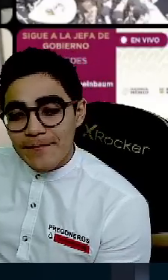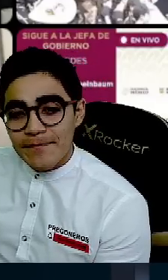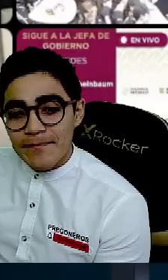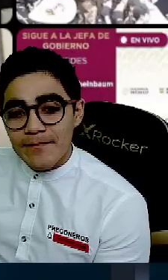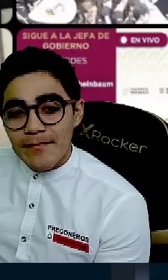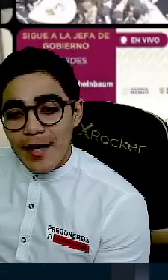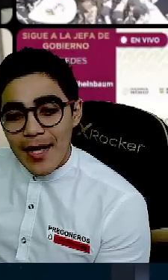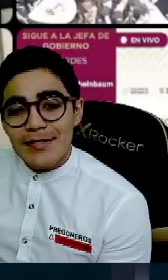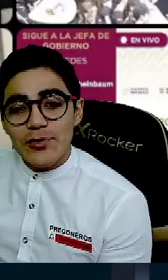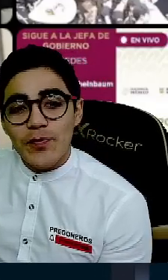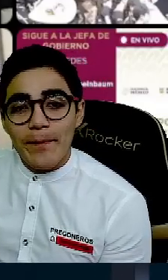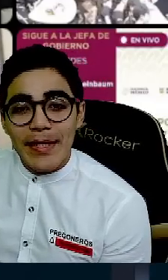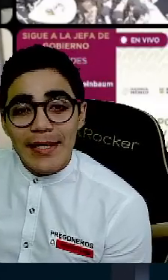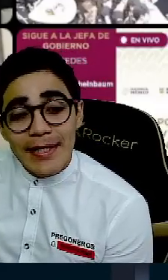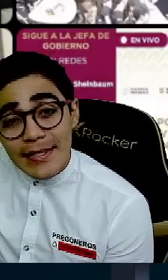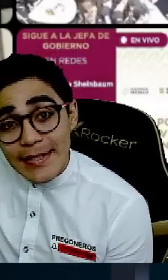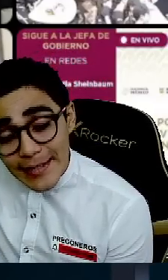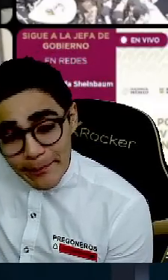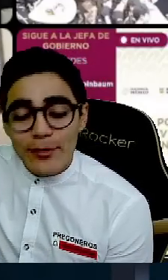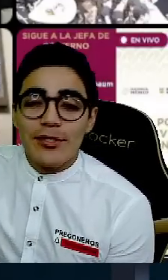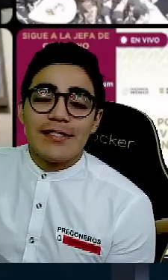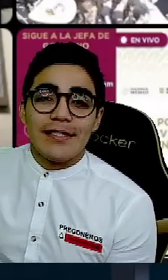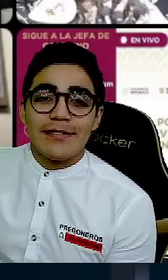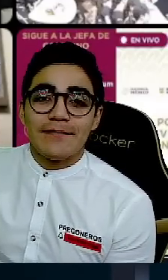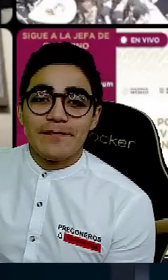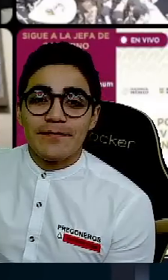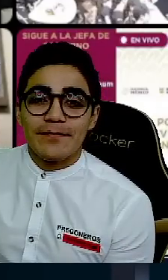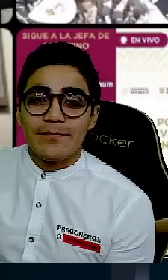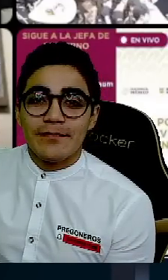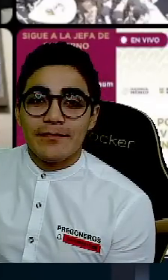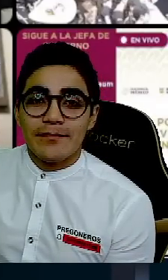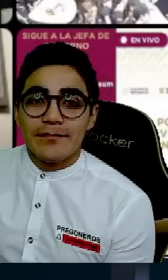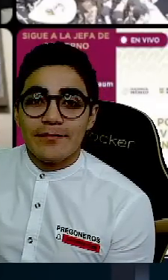sí, hacen su papel de periodistas.